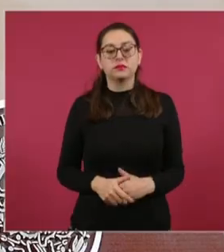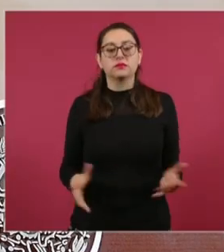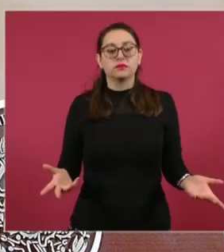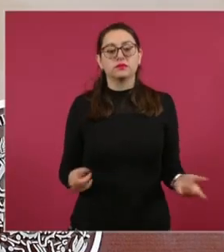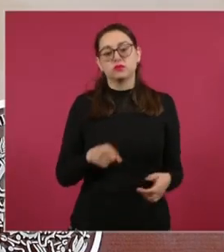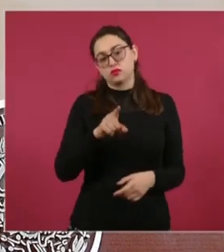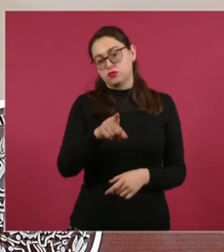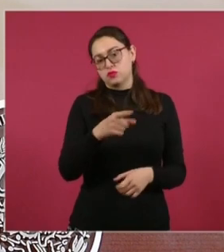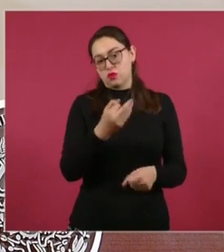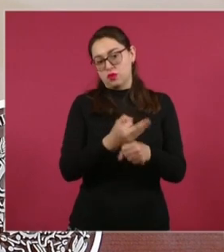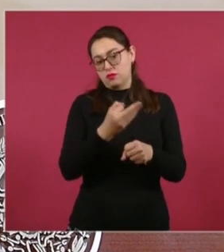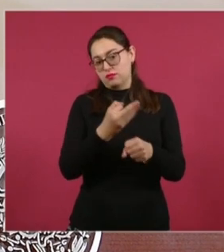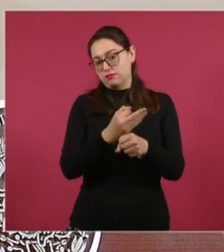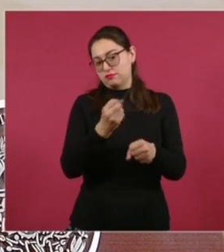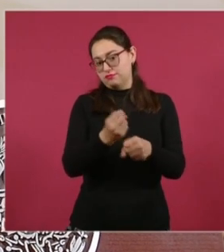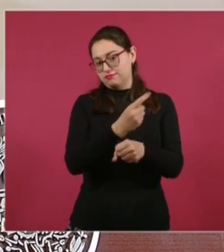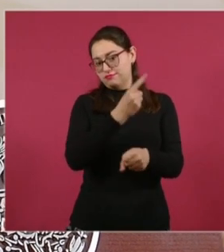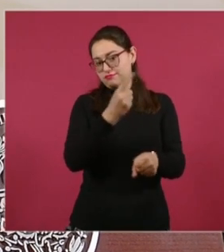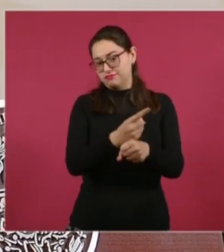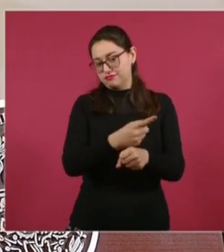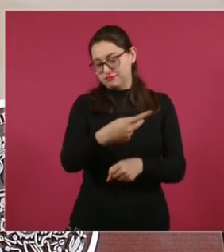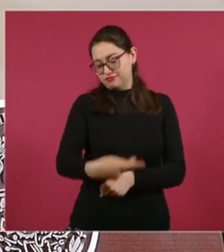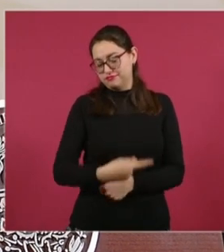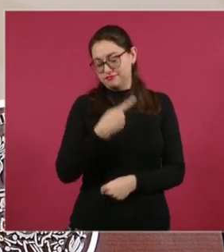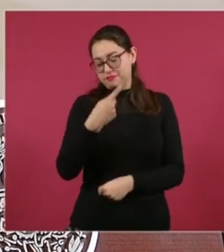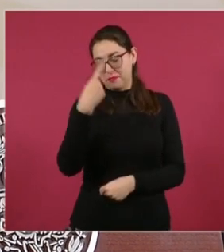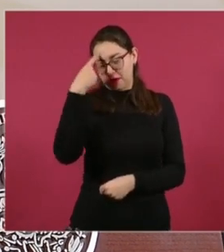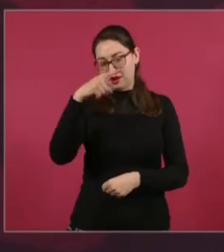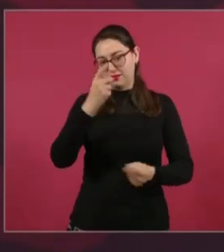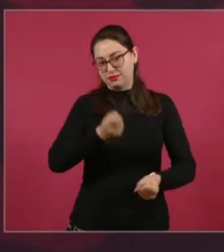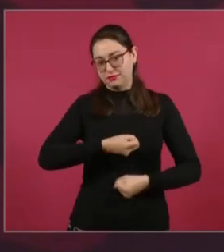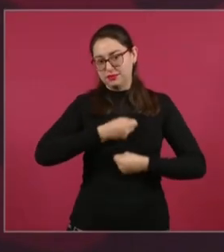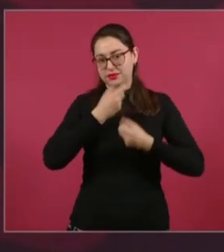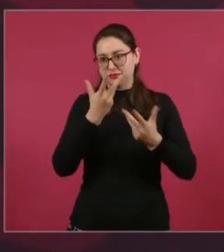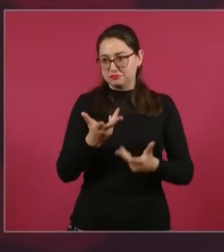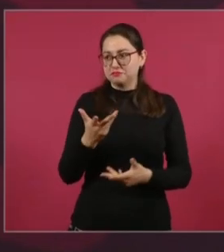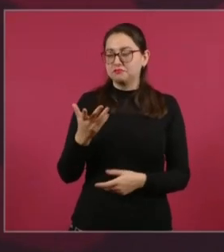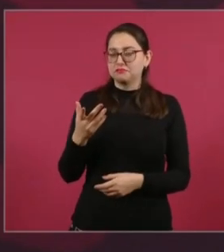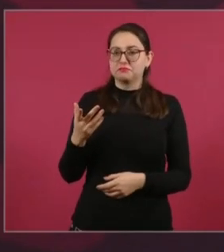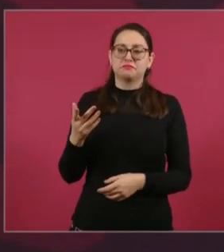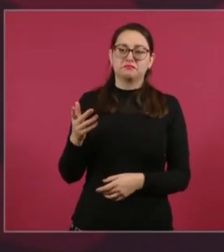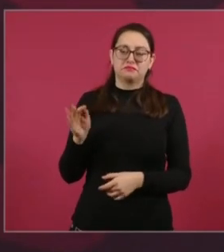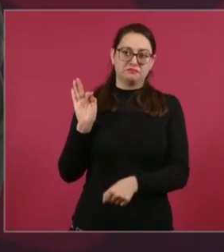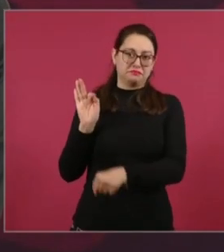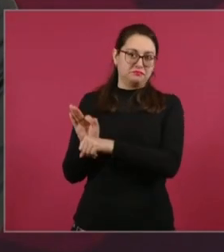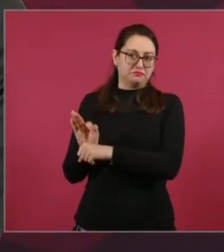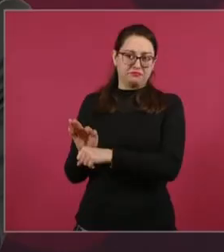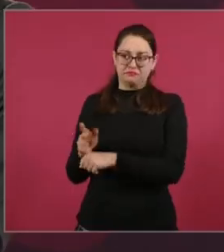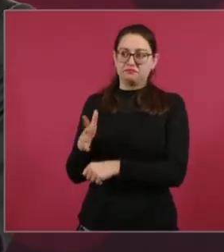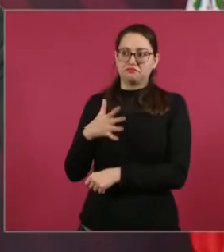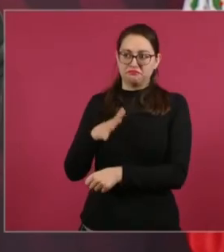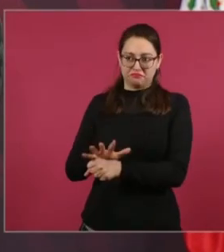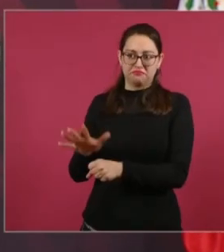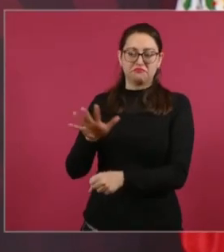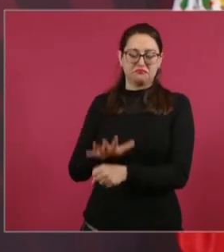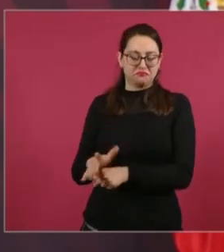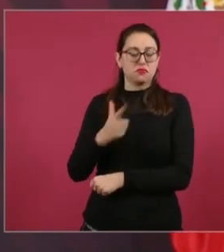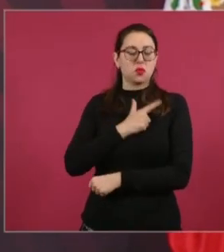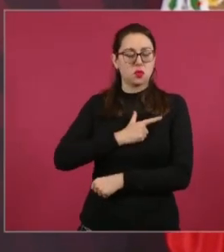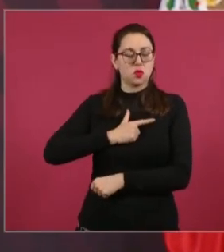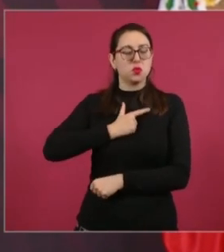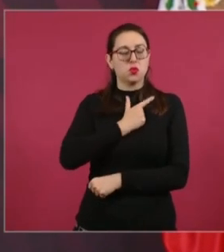oportunidad para expresar mi satisfacción,